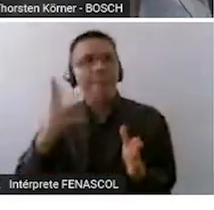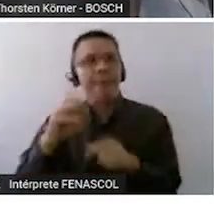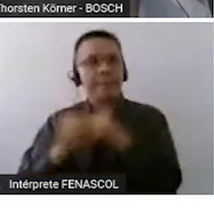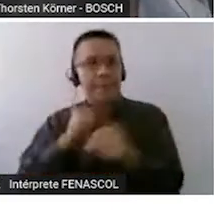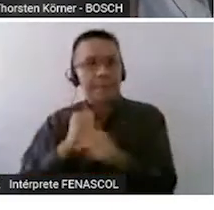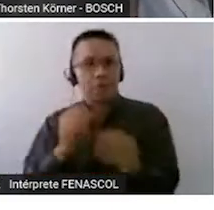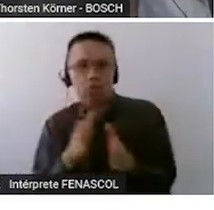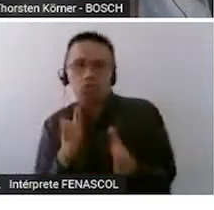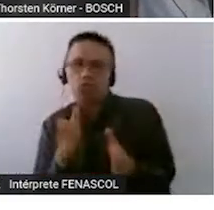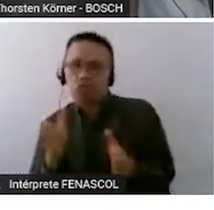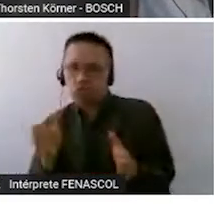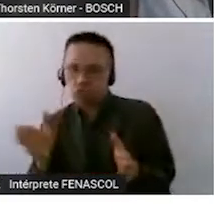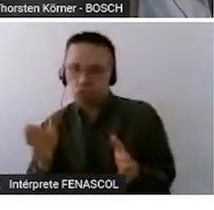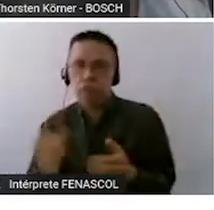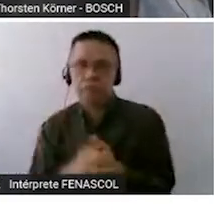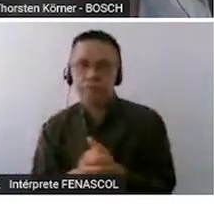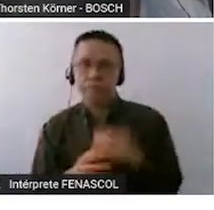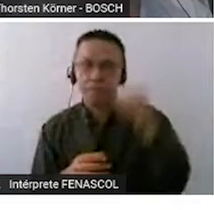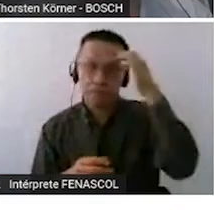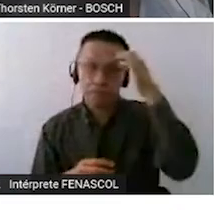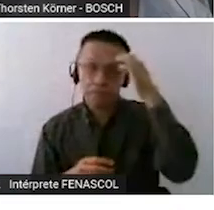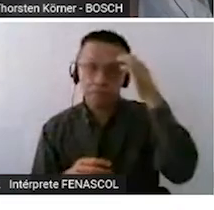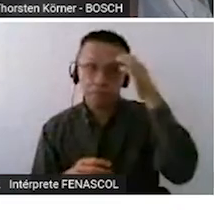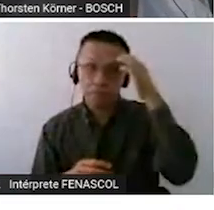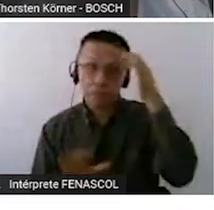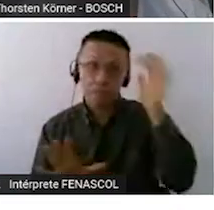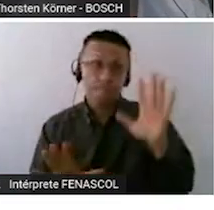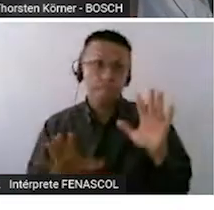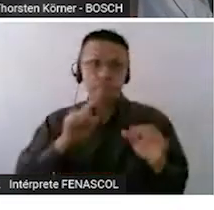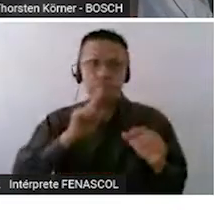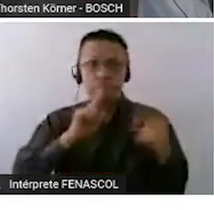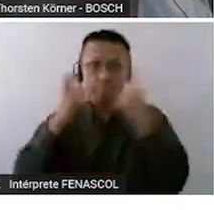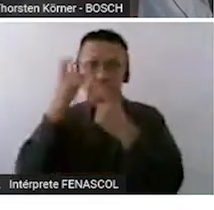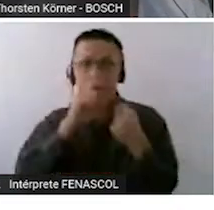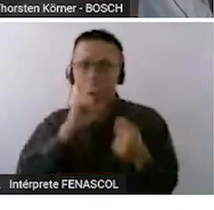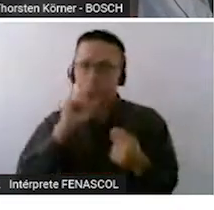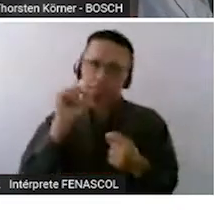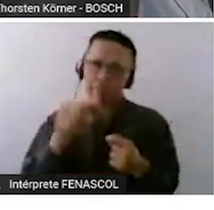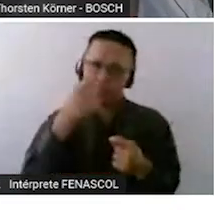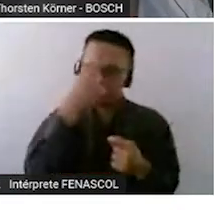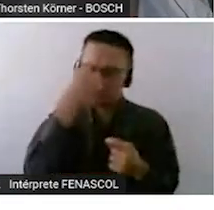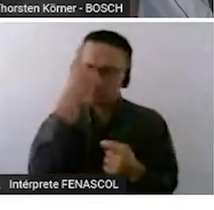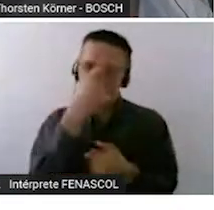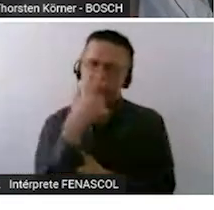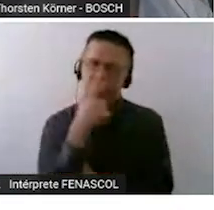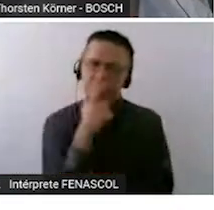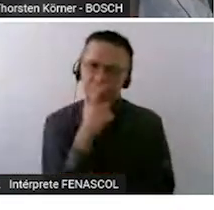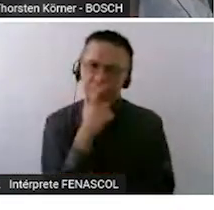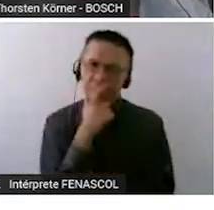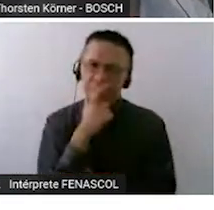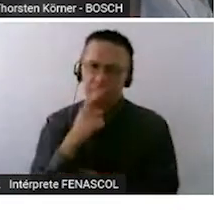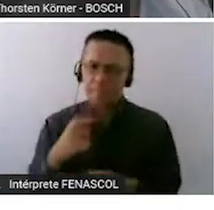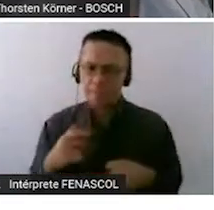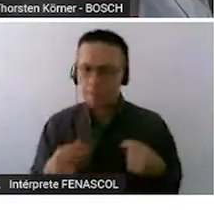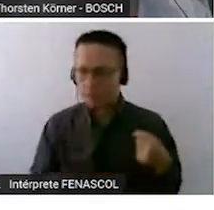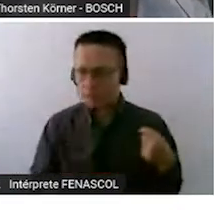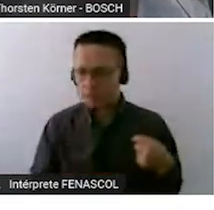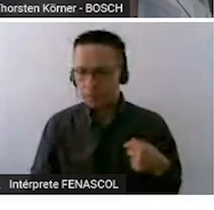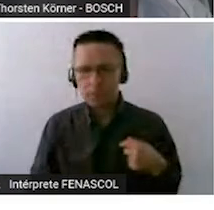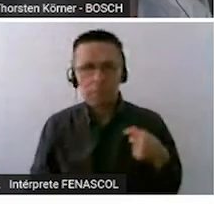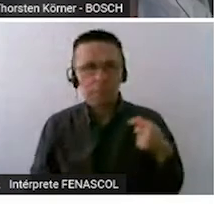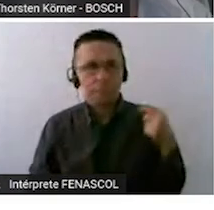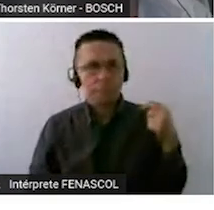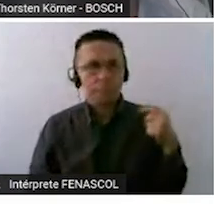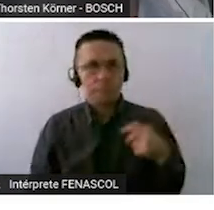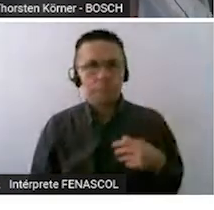Entonces, la pregunta que nos hacemos, pues, ¿por qué este